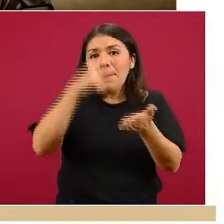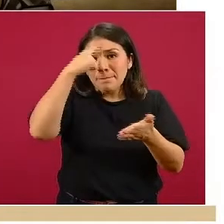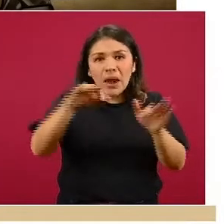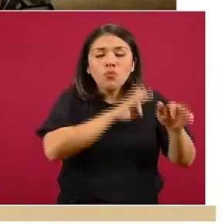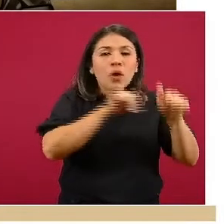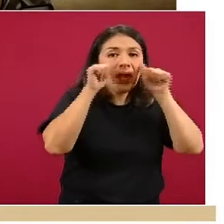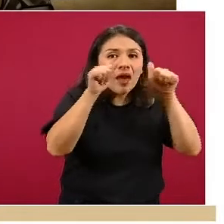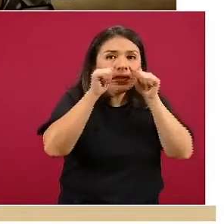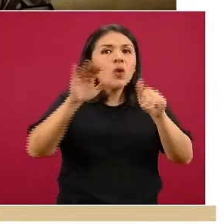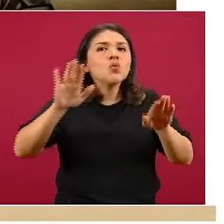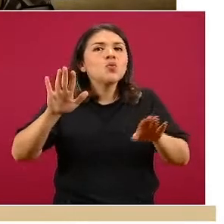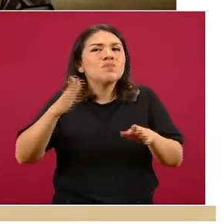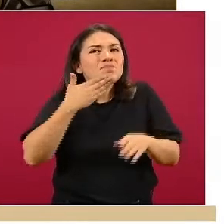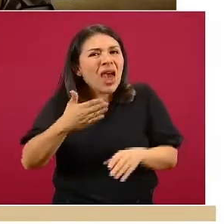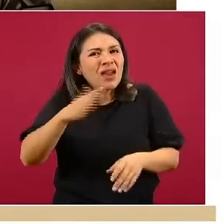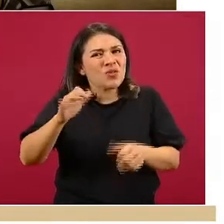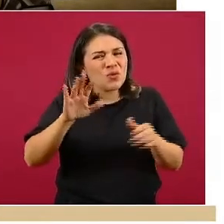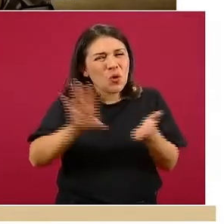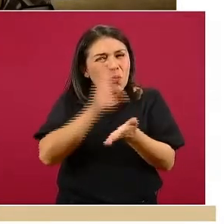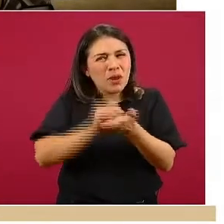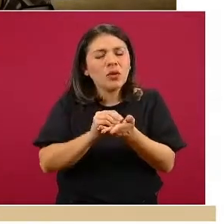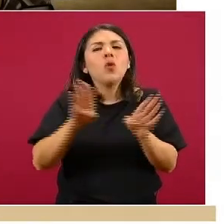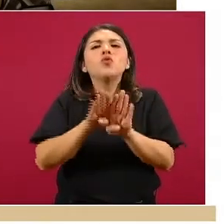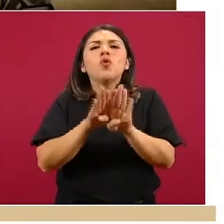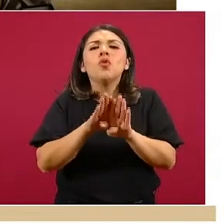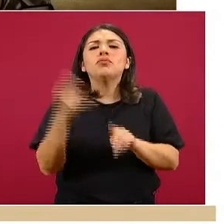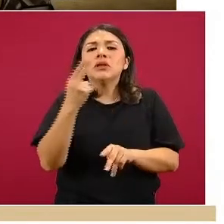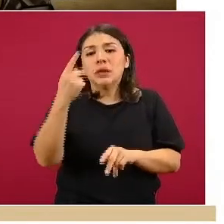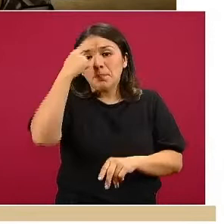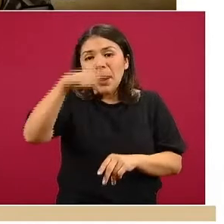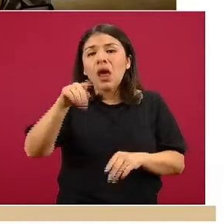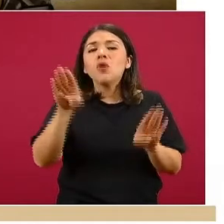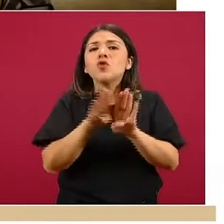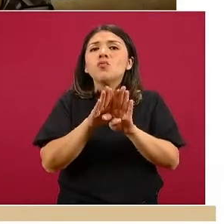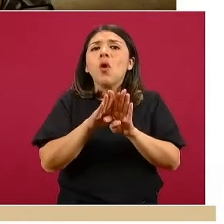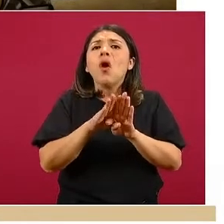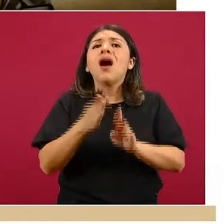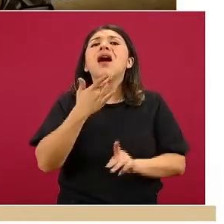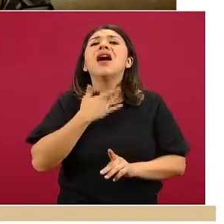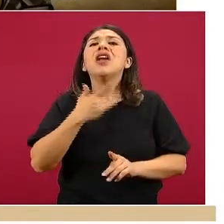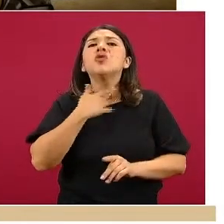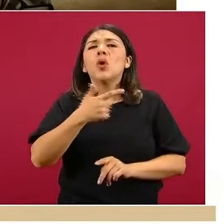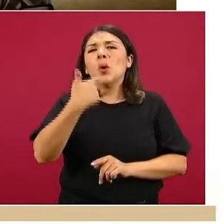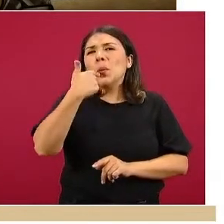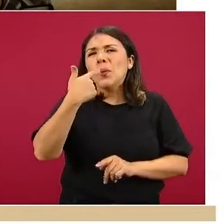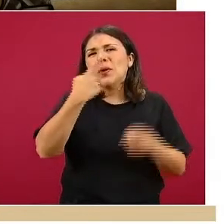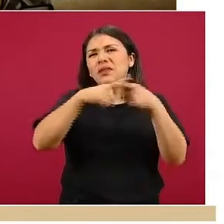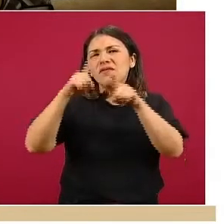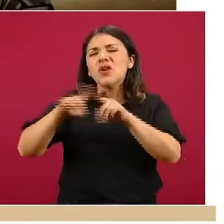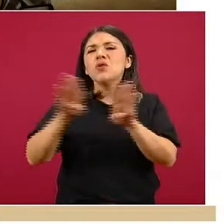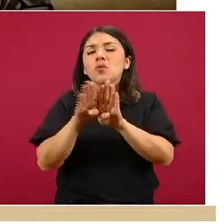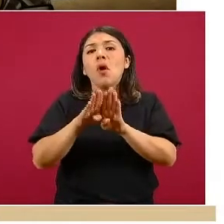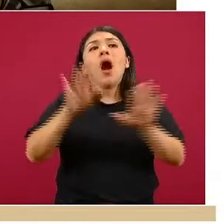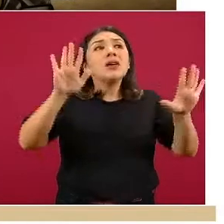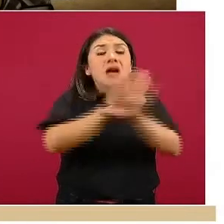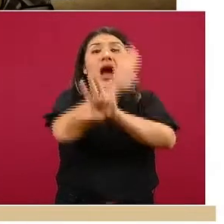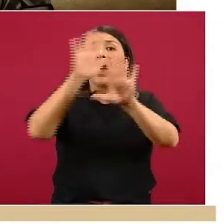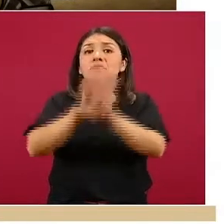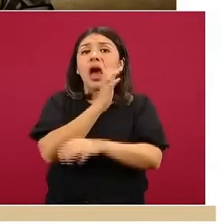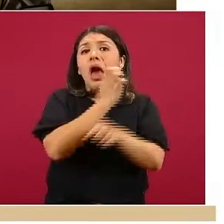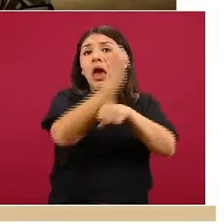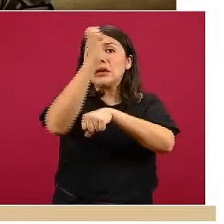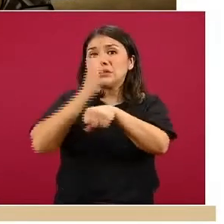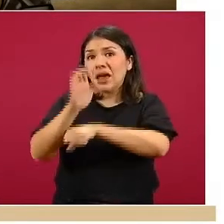más apropiada. Necesitamos punto de corte para la alcoholimetría. Esto va variando dependiendo de los estados